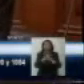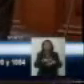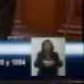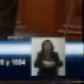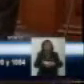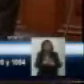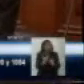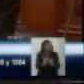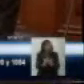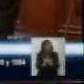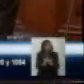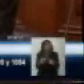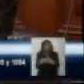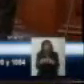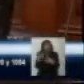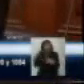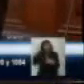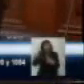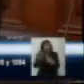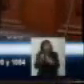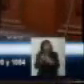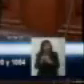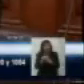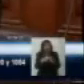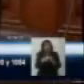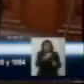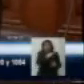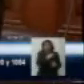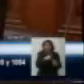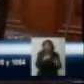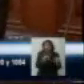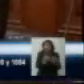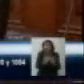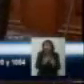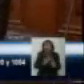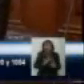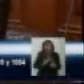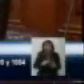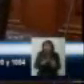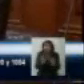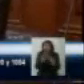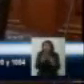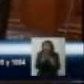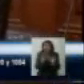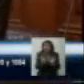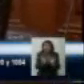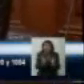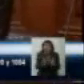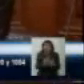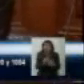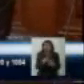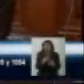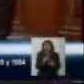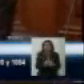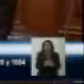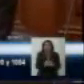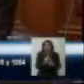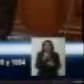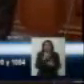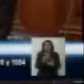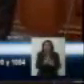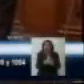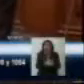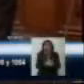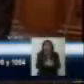coordinación entre la bancada del gobierno y el gabinete del propio gobierno. Hay allí entonces también una